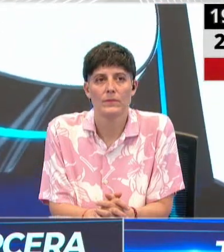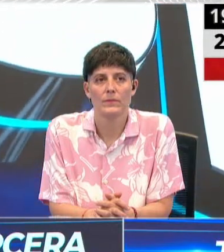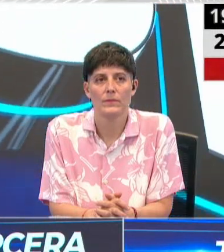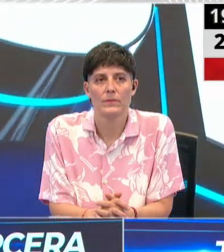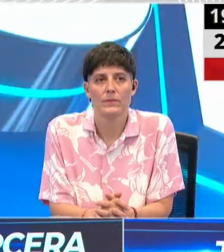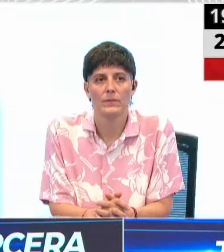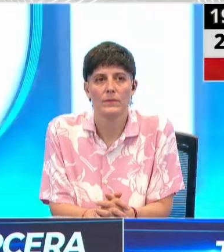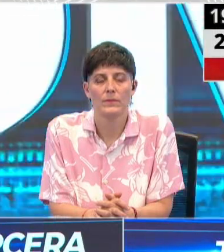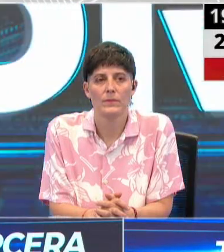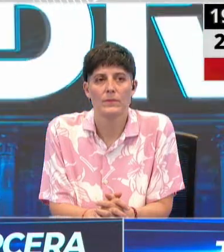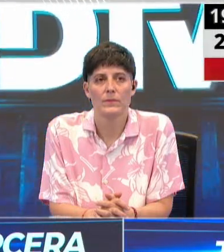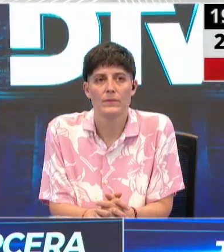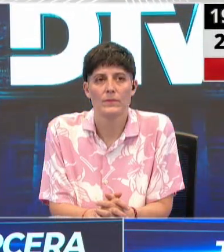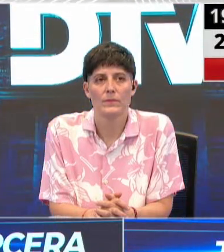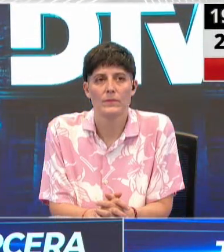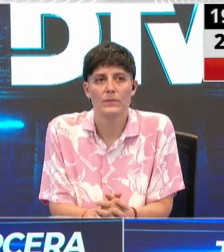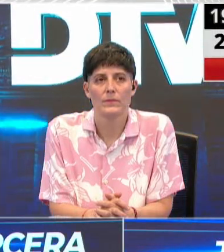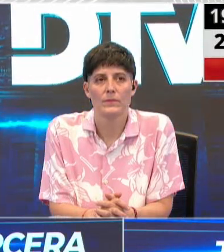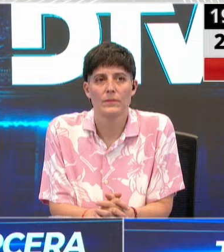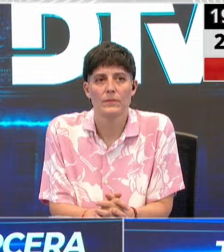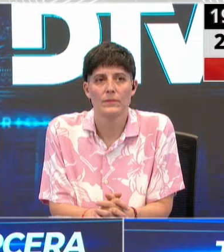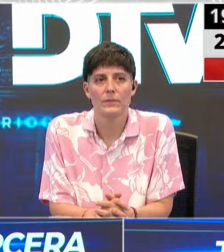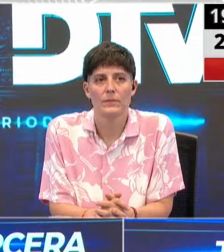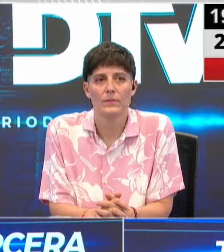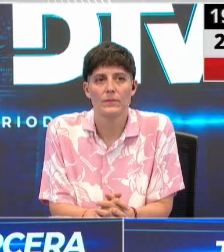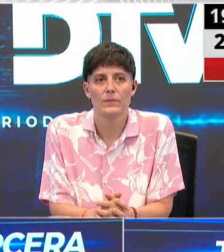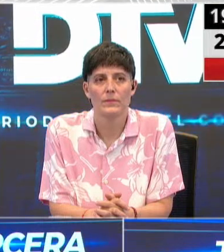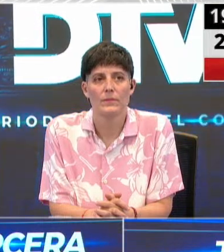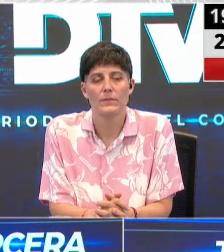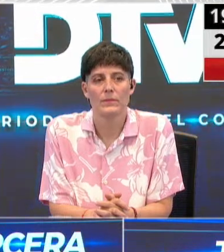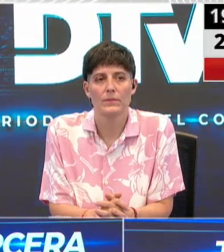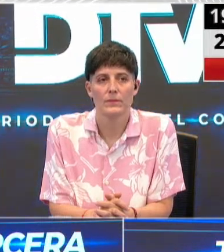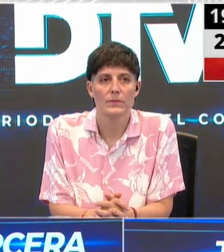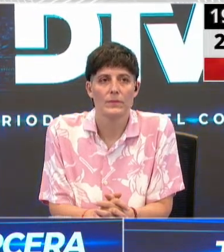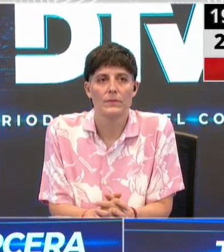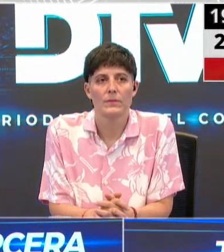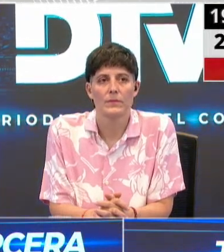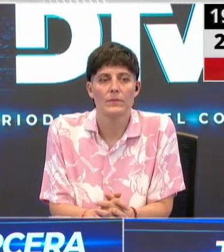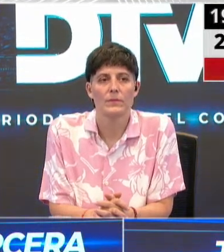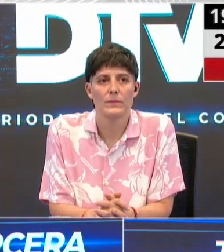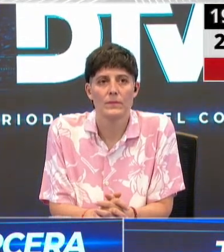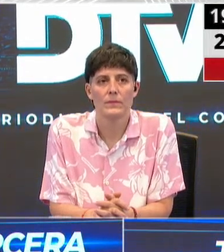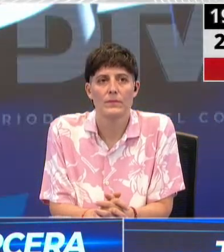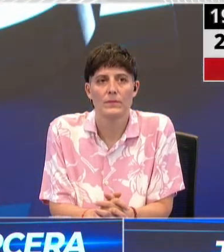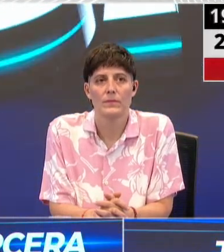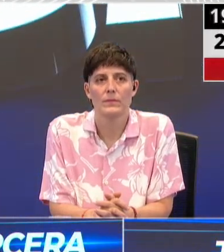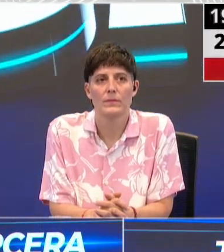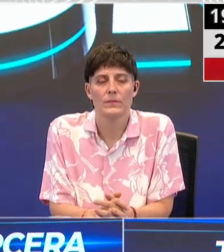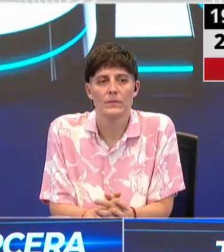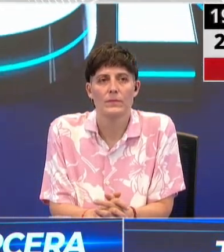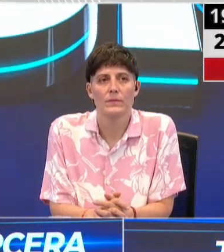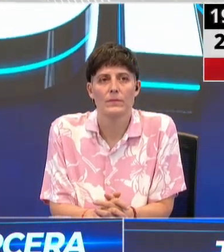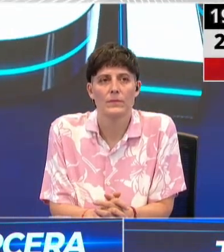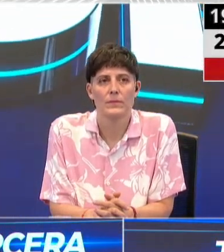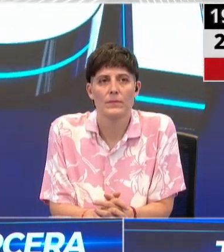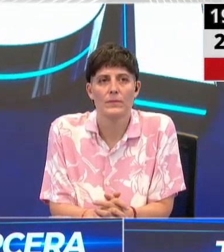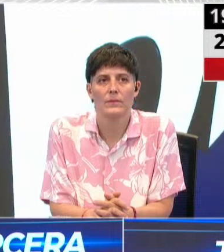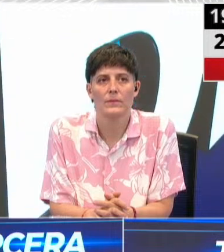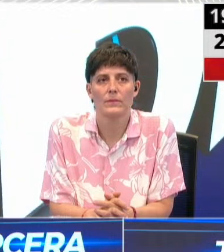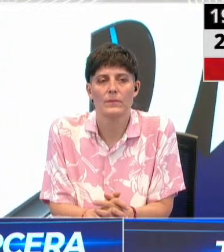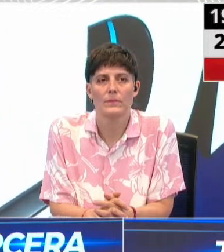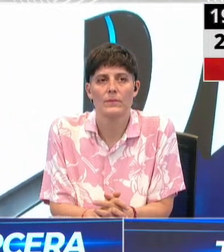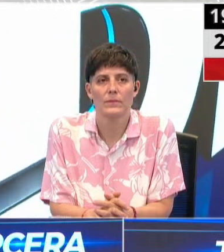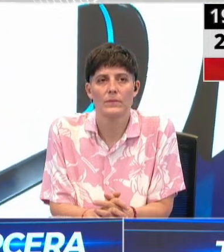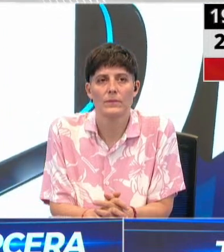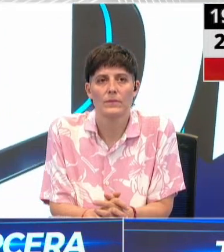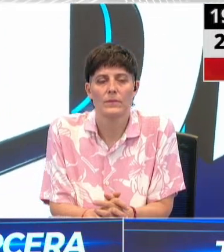reclamos legítimos y en ese sentido a veces traen obligaciones públicas, a veces son agendas